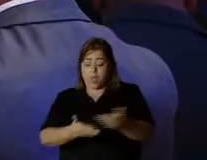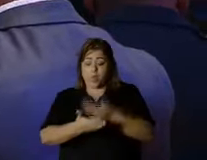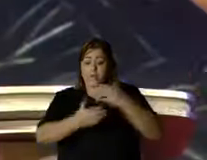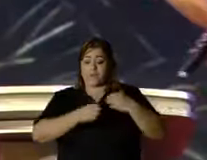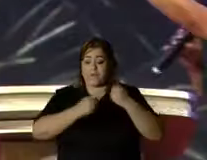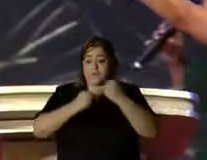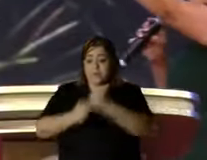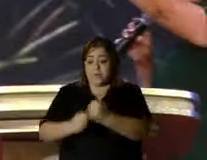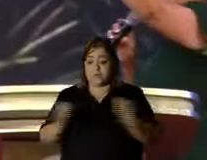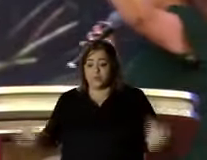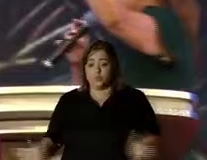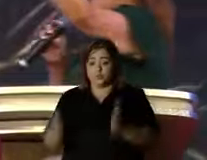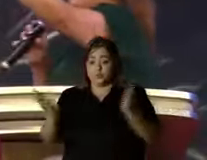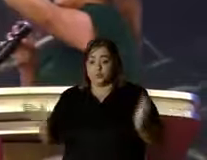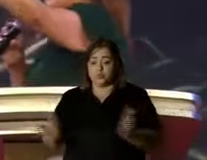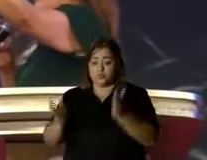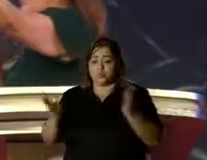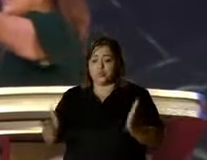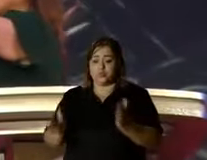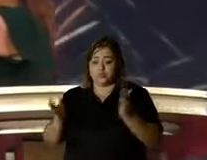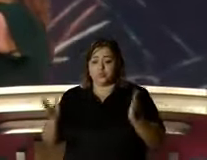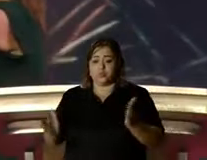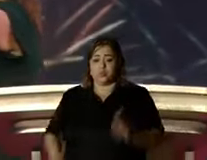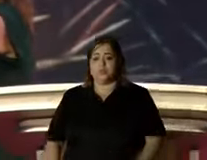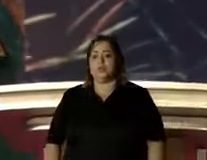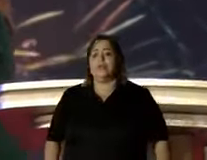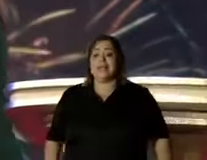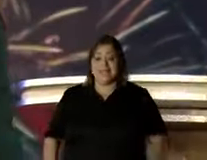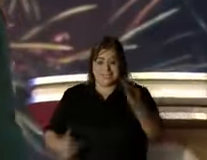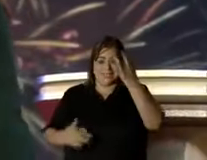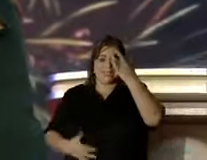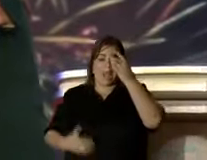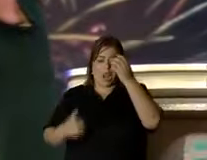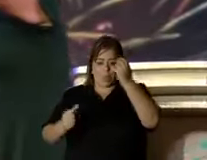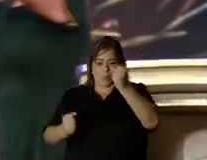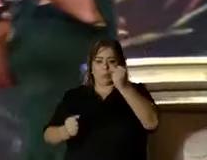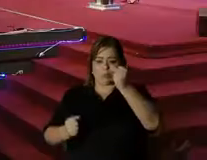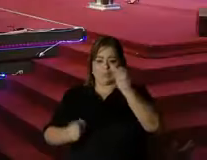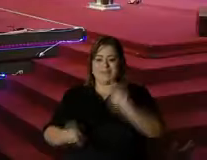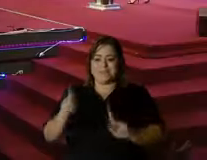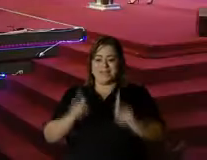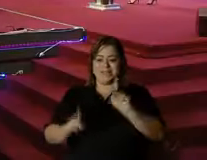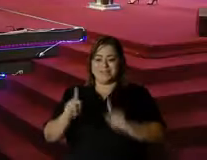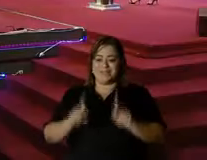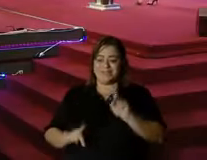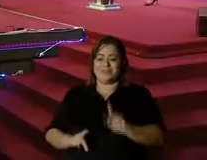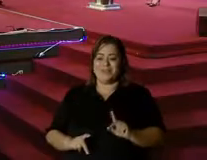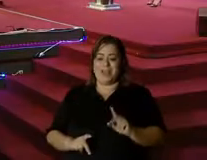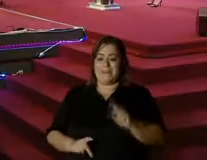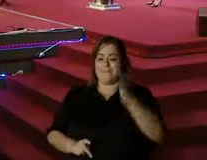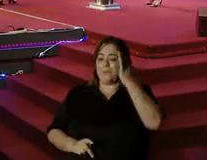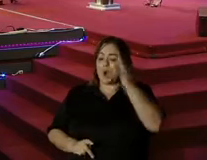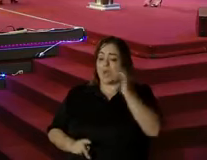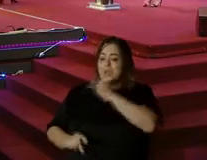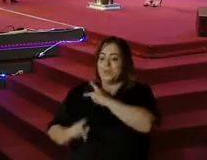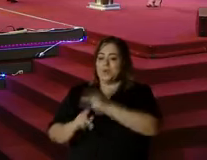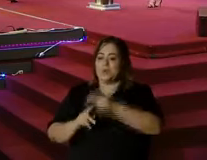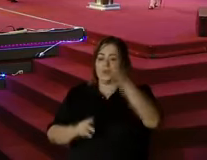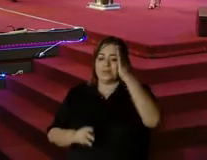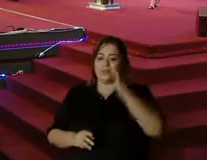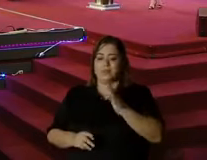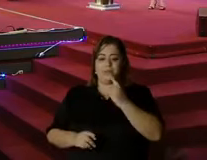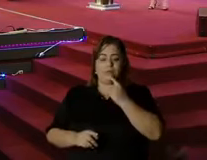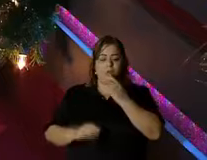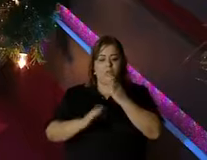ánimo. Cobrad ánimo. Cobrad ánimo, pueblo. Ahí está el poder de Dios. Ahí está el poder de Dios. Arama sheneme